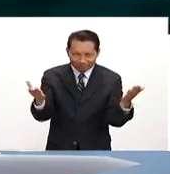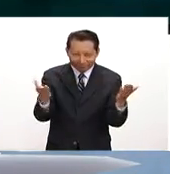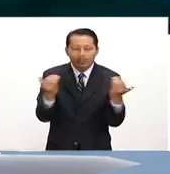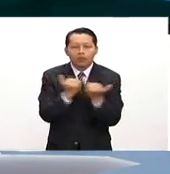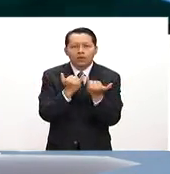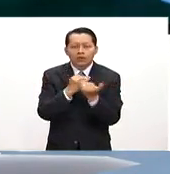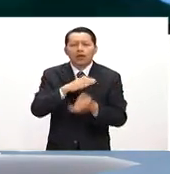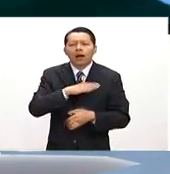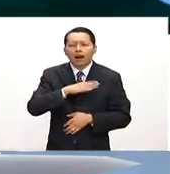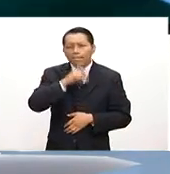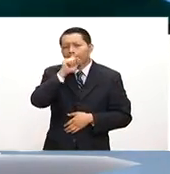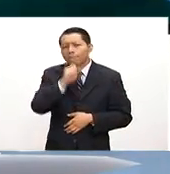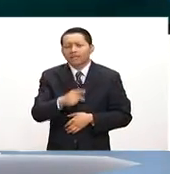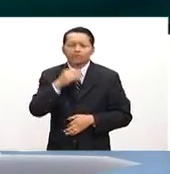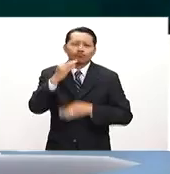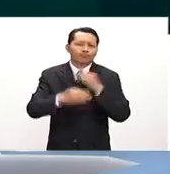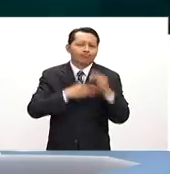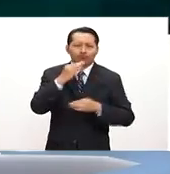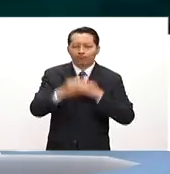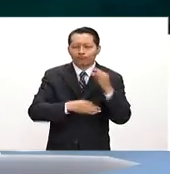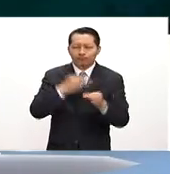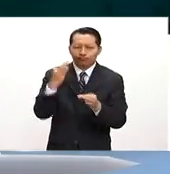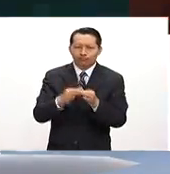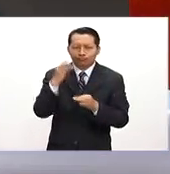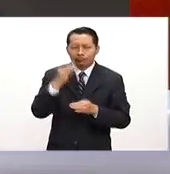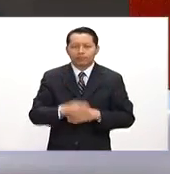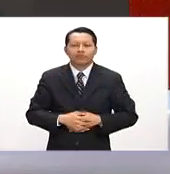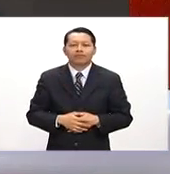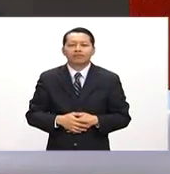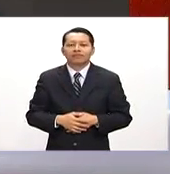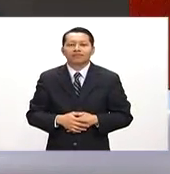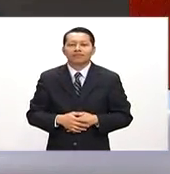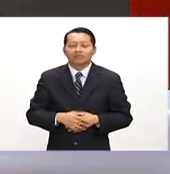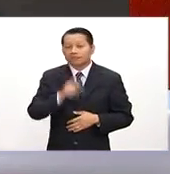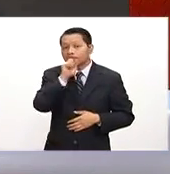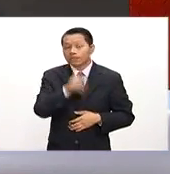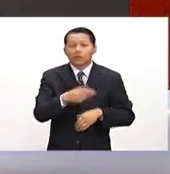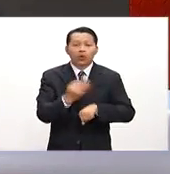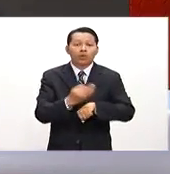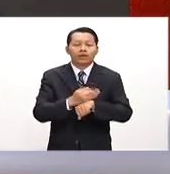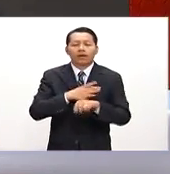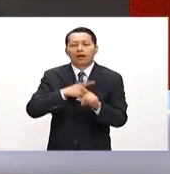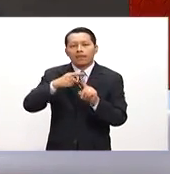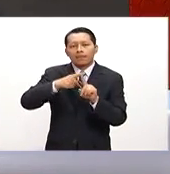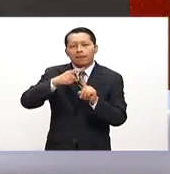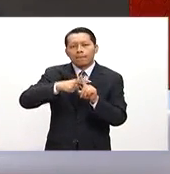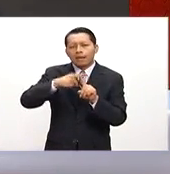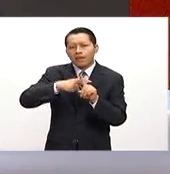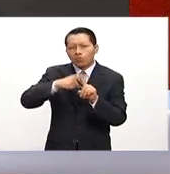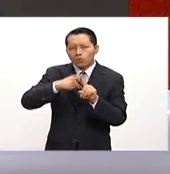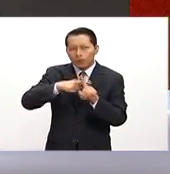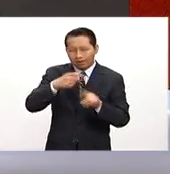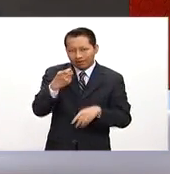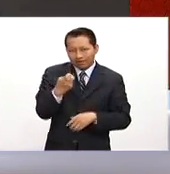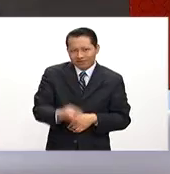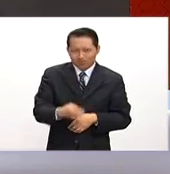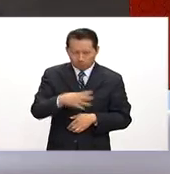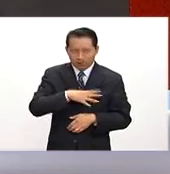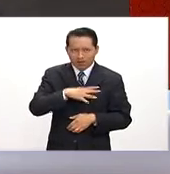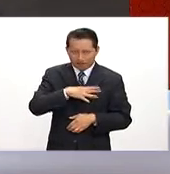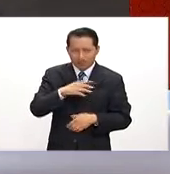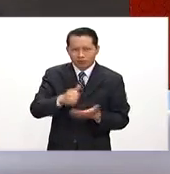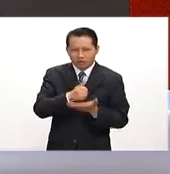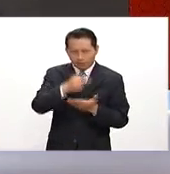ustedes. Este es su informativo. Le tenemos la noticia al día. Así es, en este momento la temperatura aquí en la capital del país,